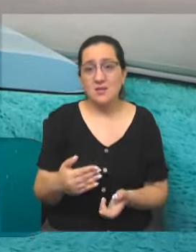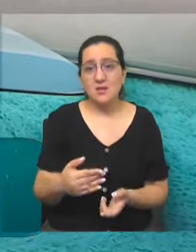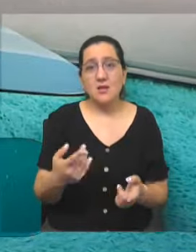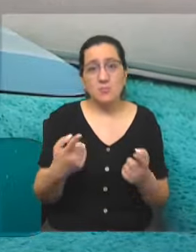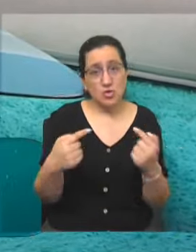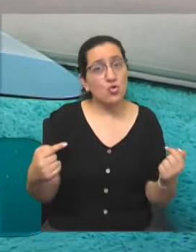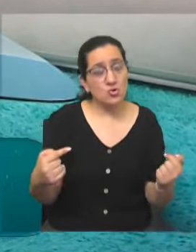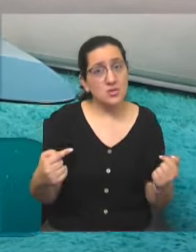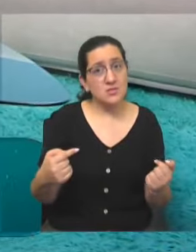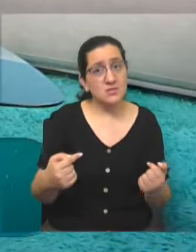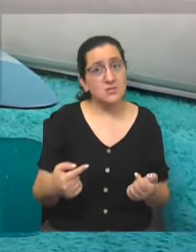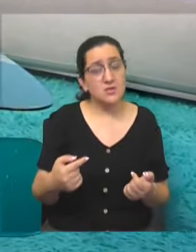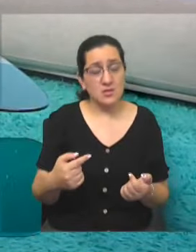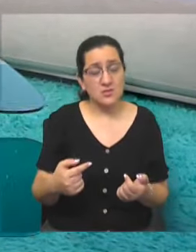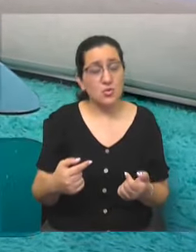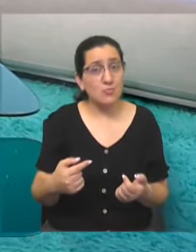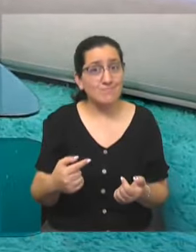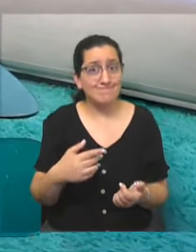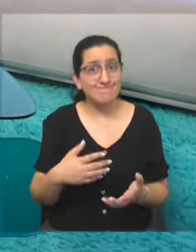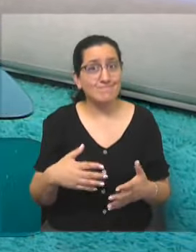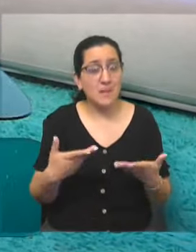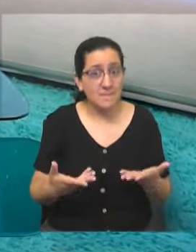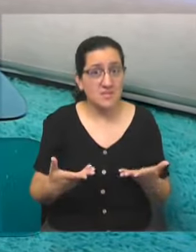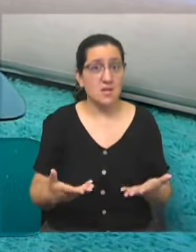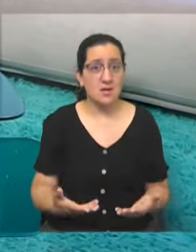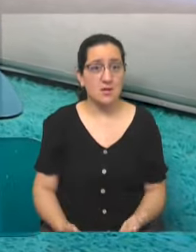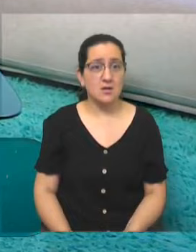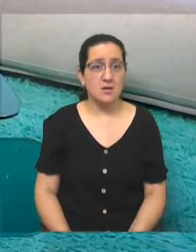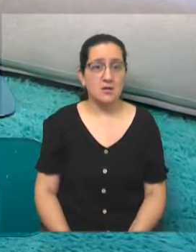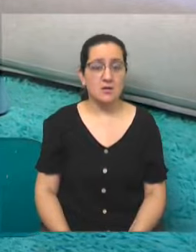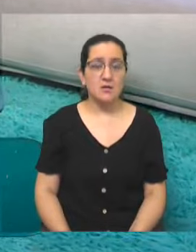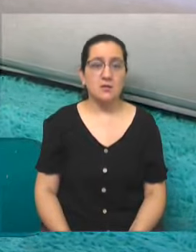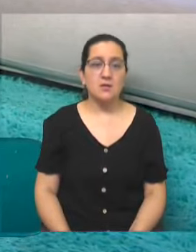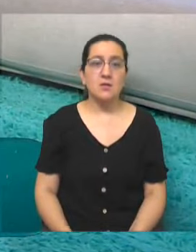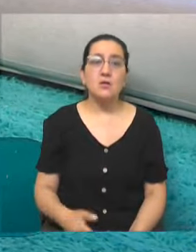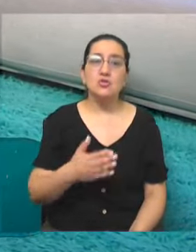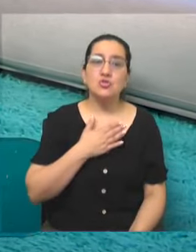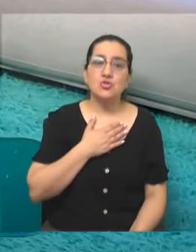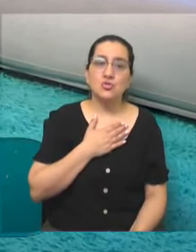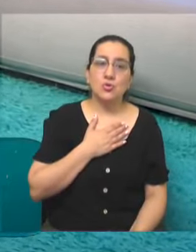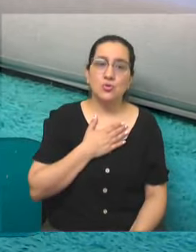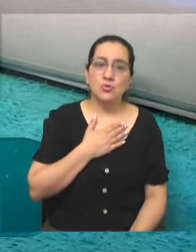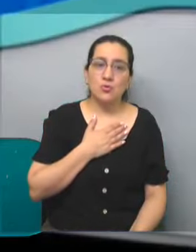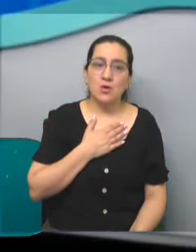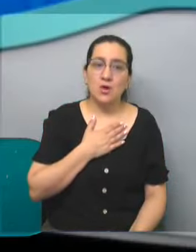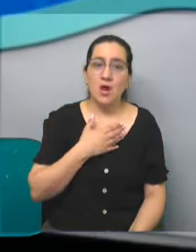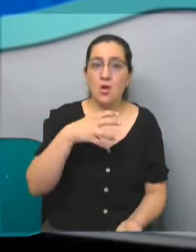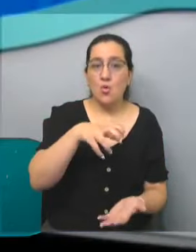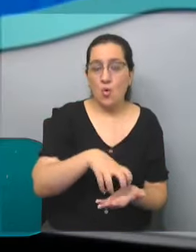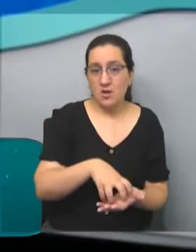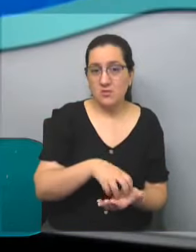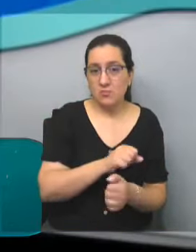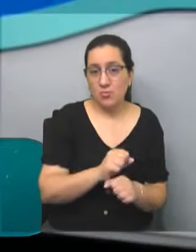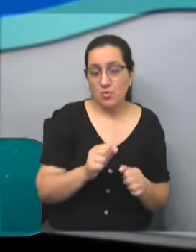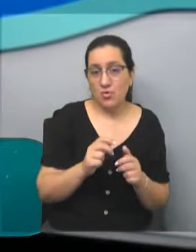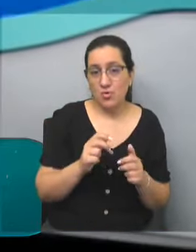te juegan, o sea, juegan el partido, todas esas visiones del exterior. Y los prejuicios de los padres también, porque yo, hay lugares donde vos decís, quiero